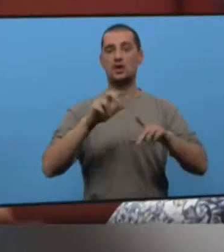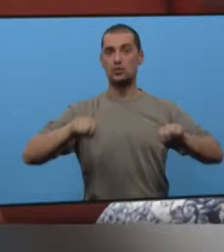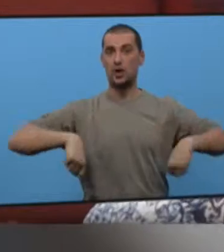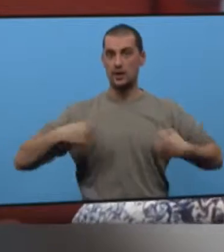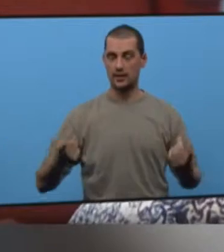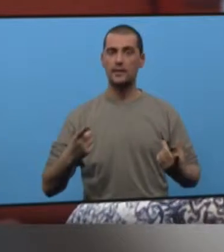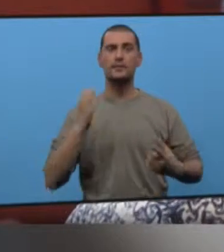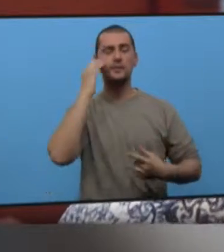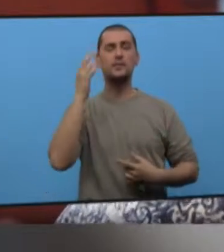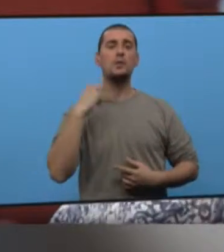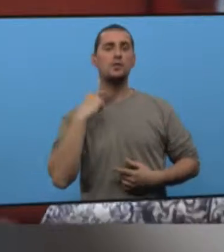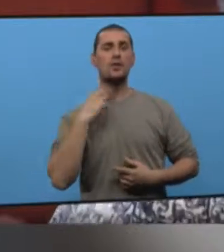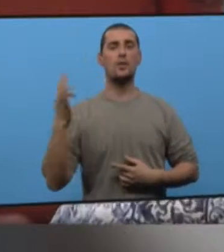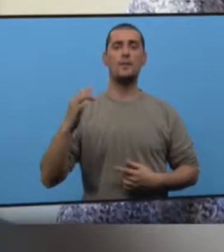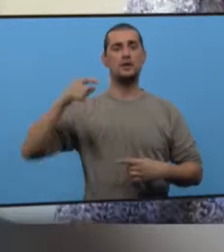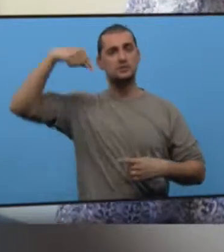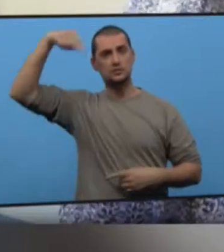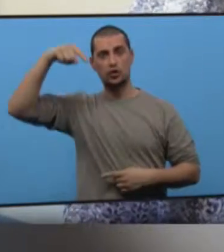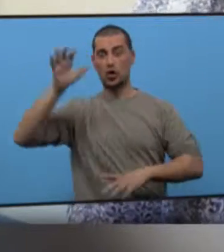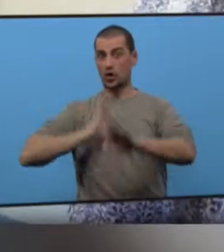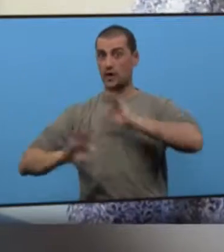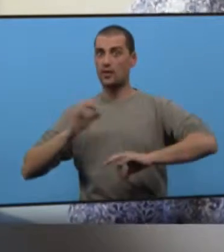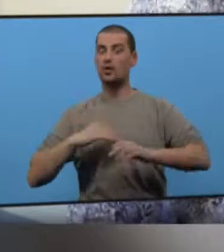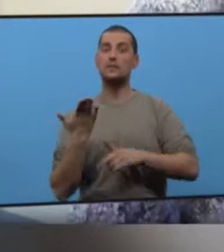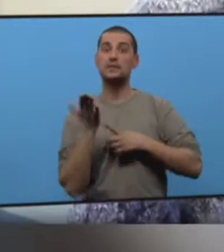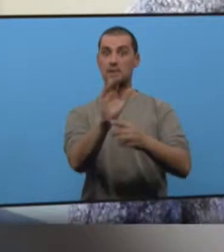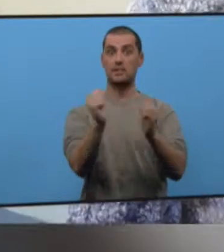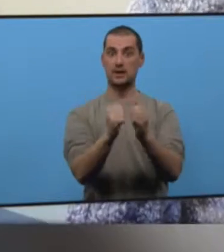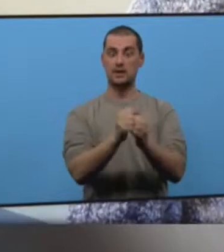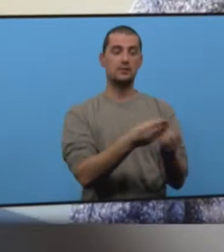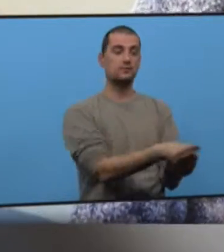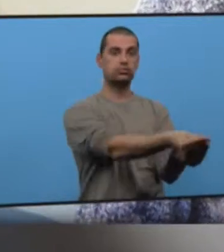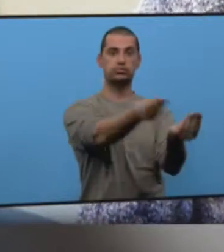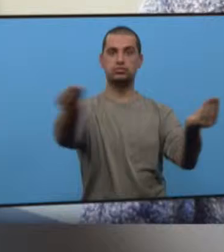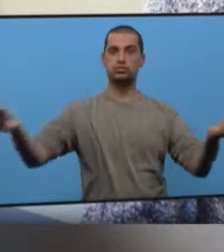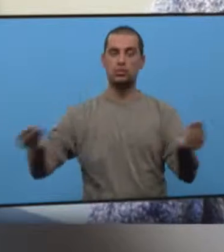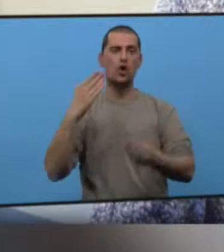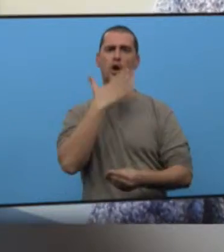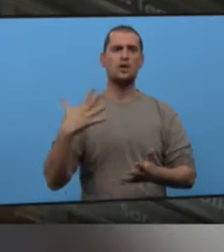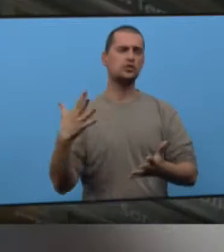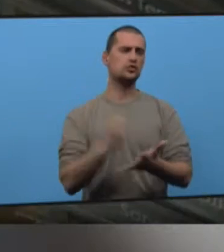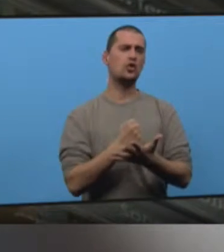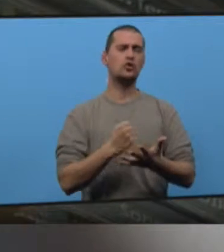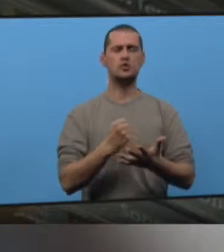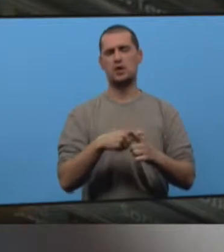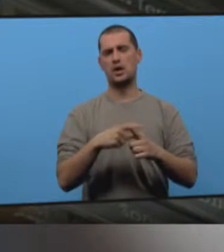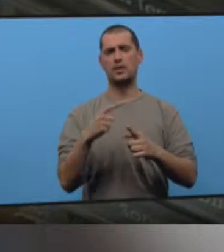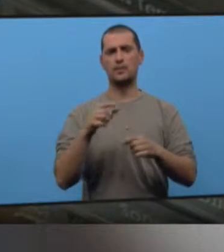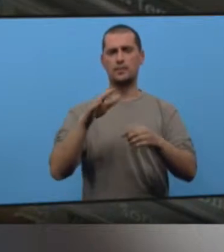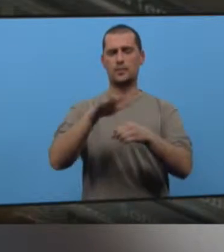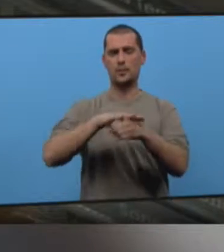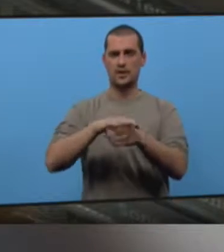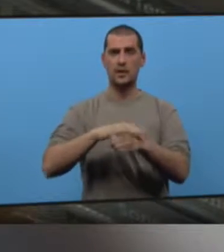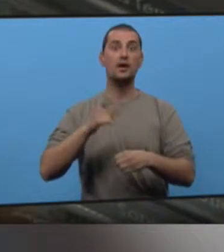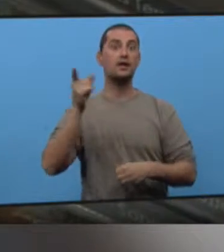deputada Sonsoles López e o coordinador do máster, Uxío Otero, presentaron o material que se repartirá nos centros escolares da provincia. O CD musical foi realizado polo